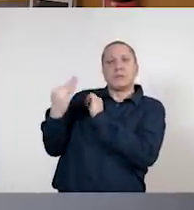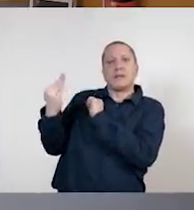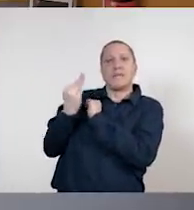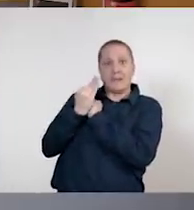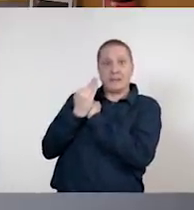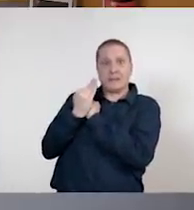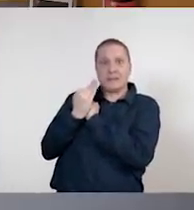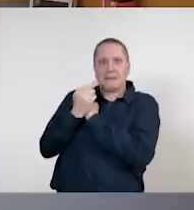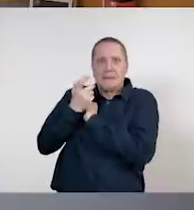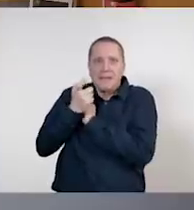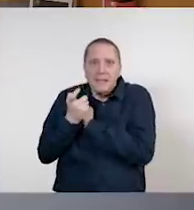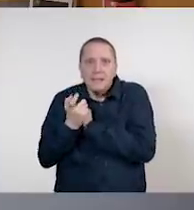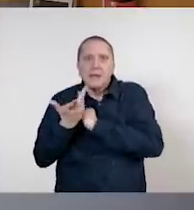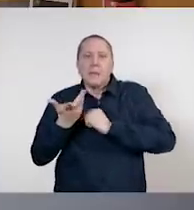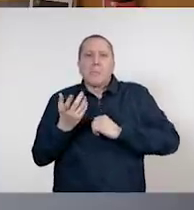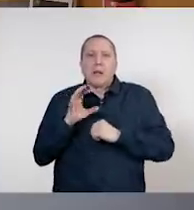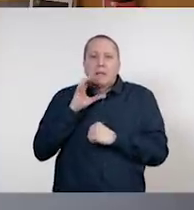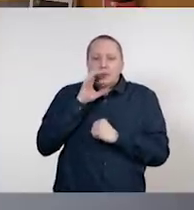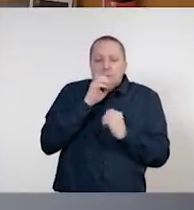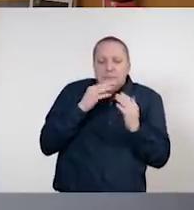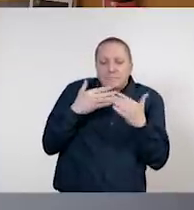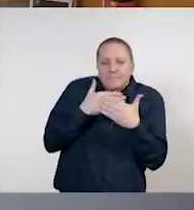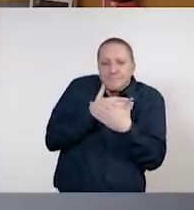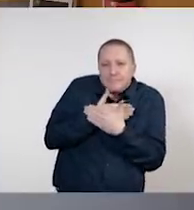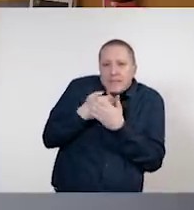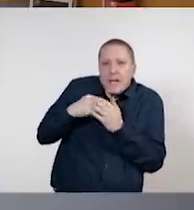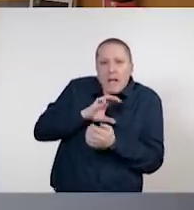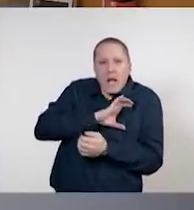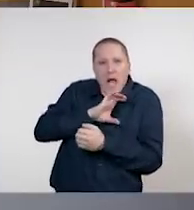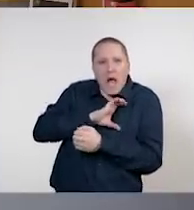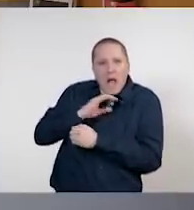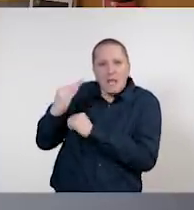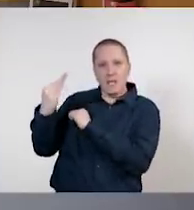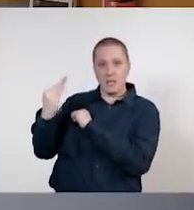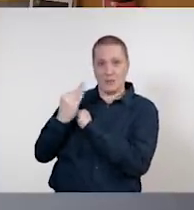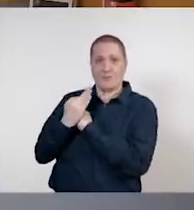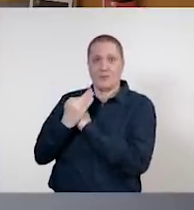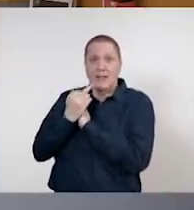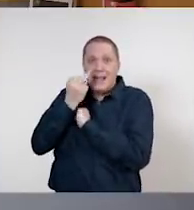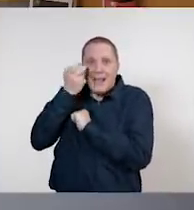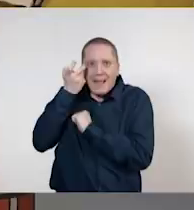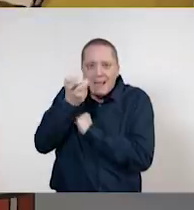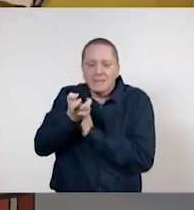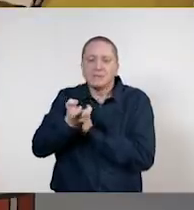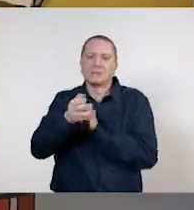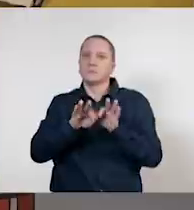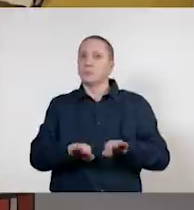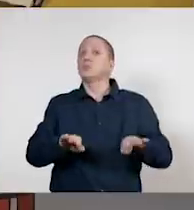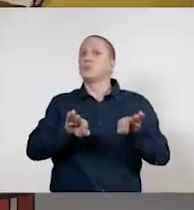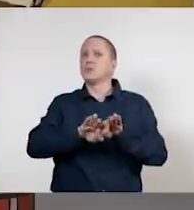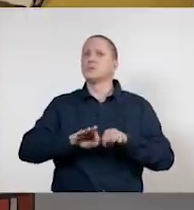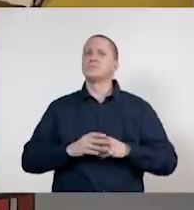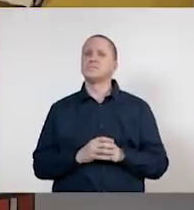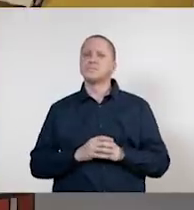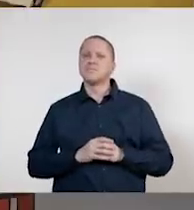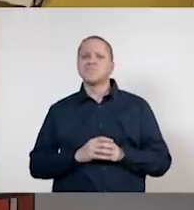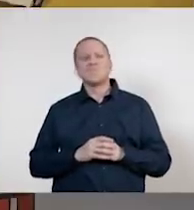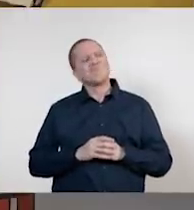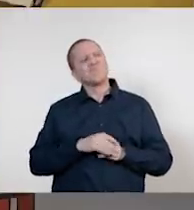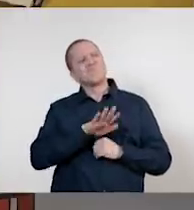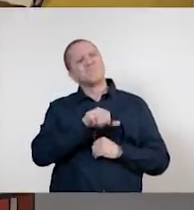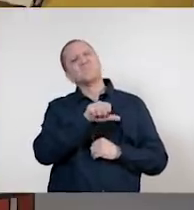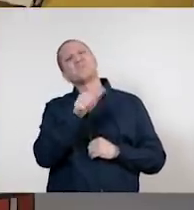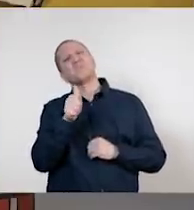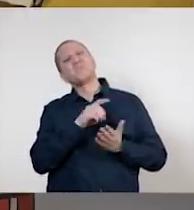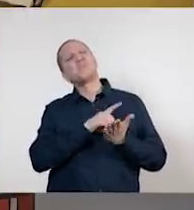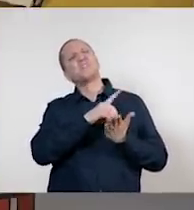¿sí? Es ese lugar que te abriga, que te cobija con cariño y con amor. Cristina, ¿y qué otro